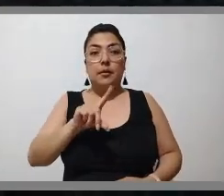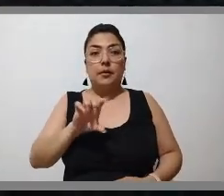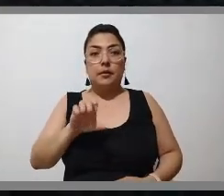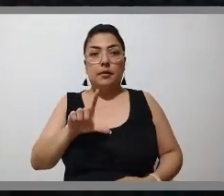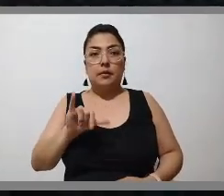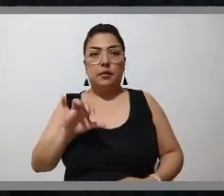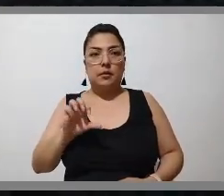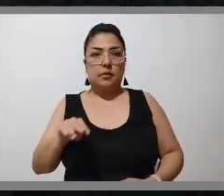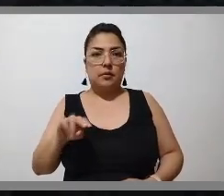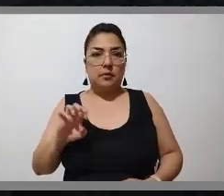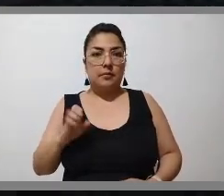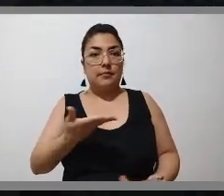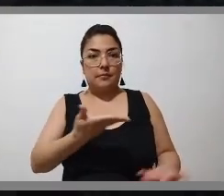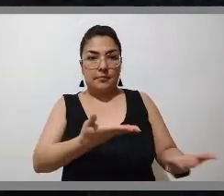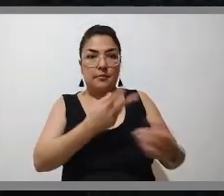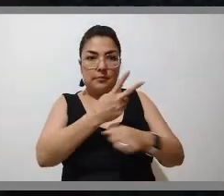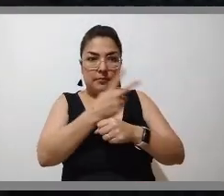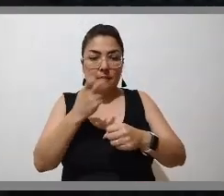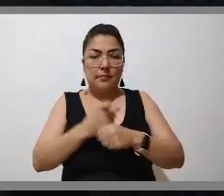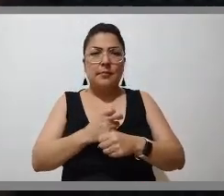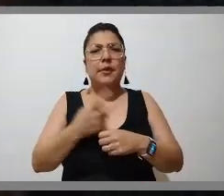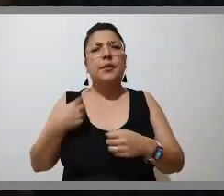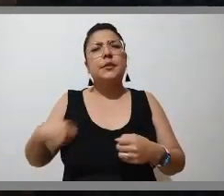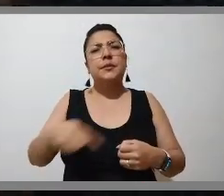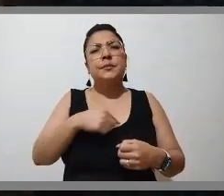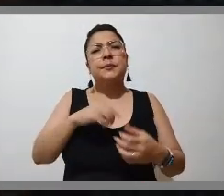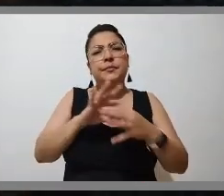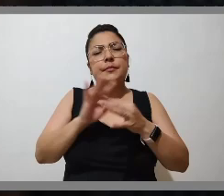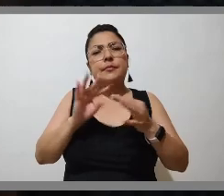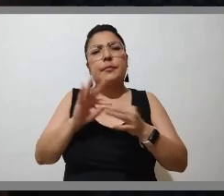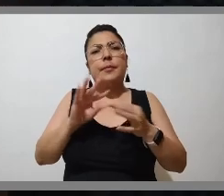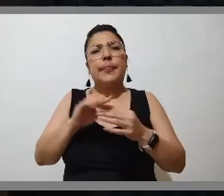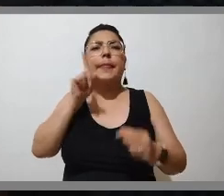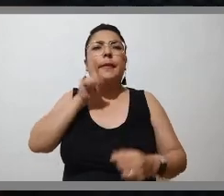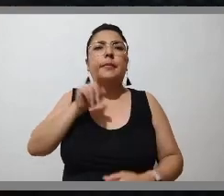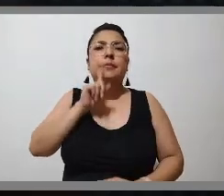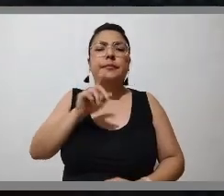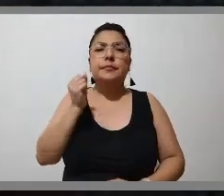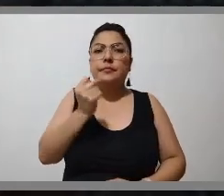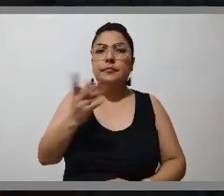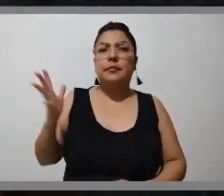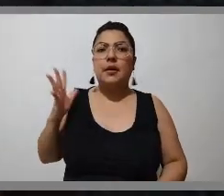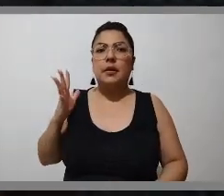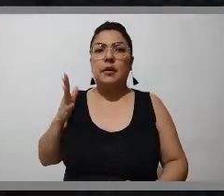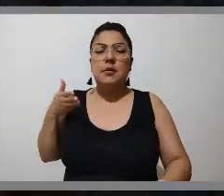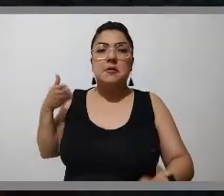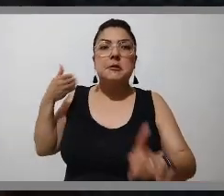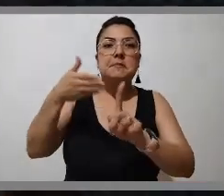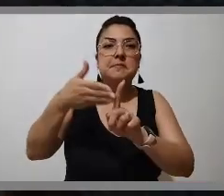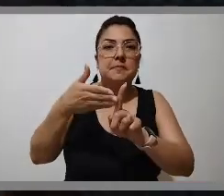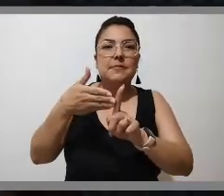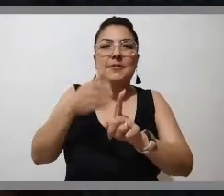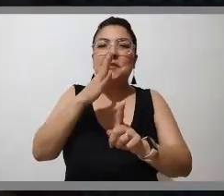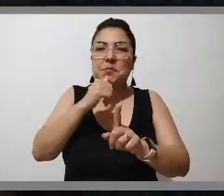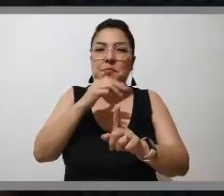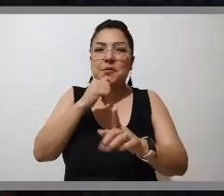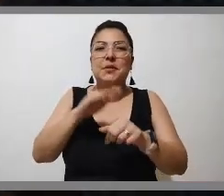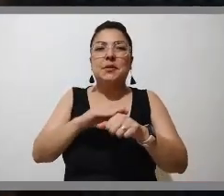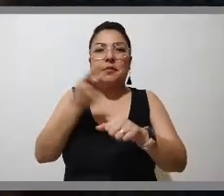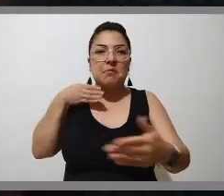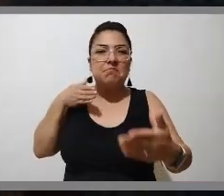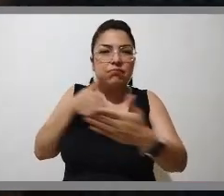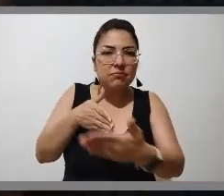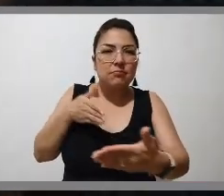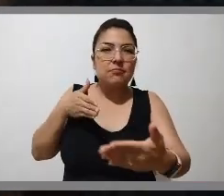Gámez, y antes de irnos a la pausa estábamos hablando sobre los techos y obstáculos que viven actualmente las mujeres para poder acceder a